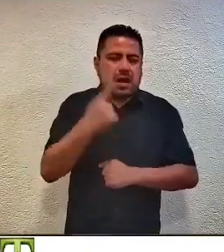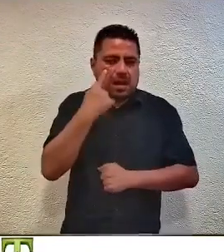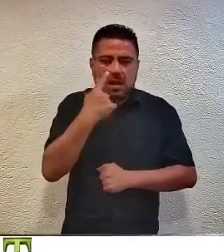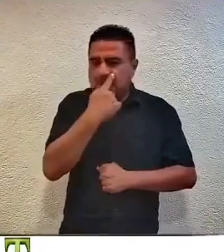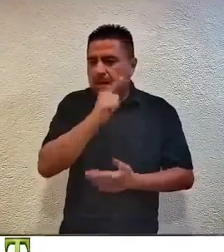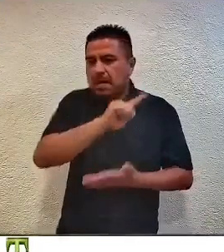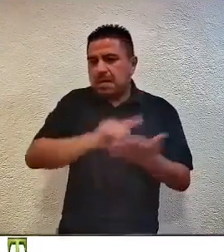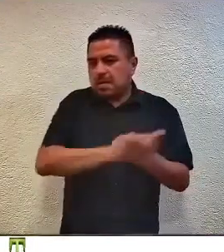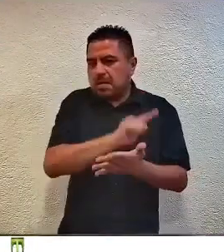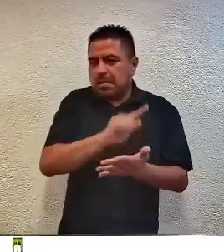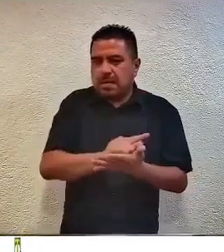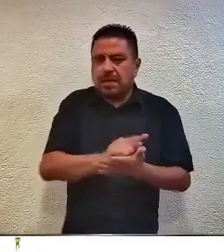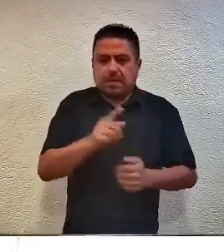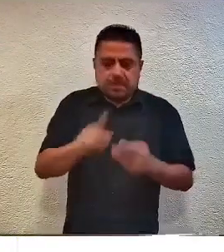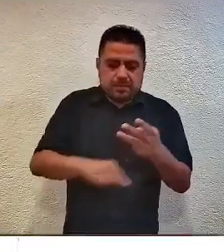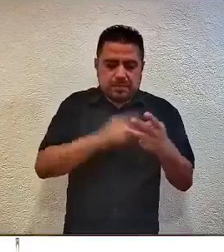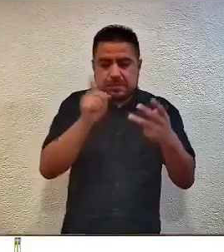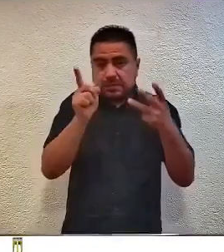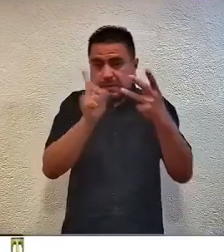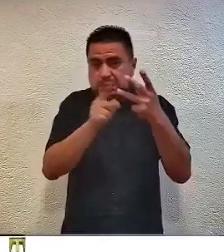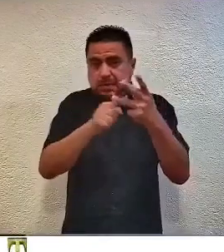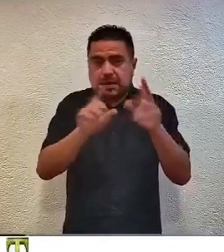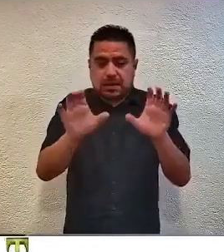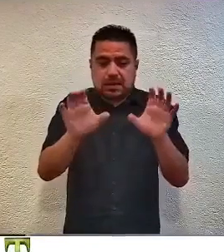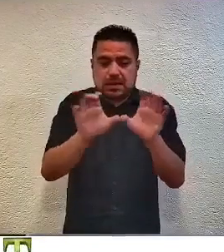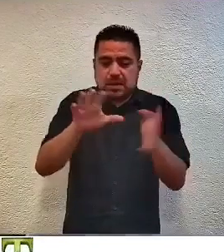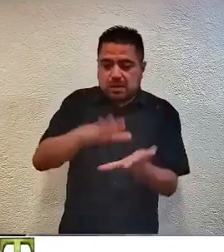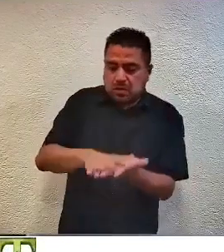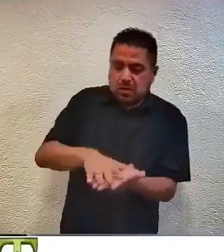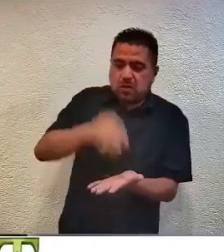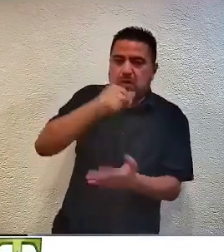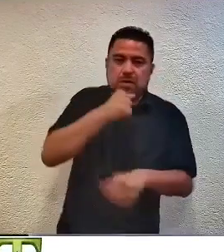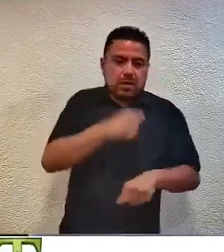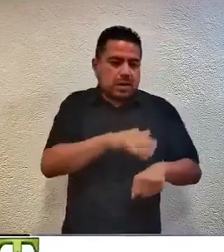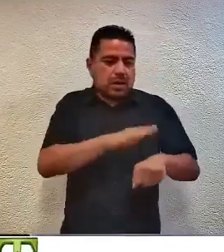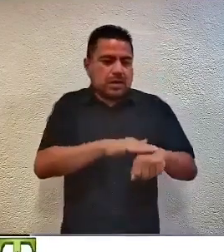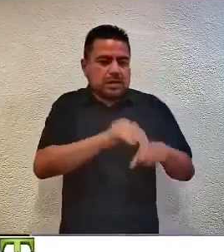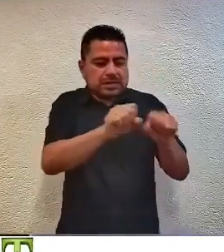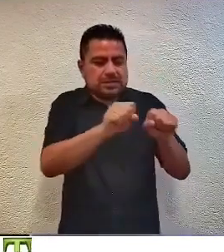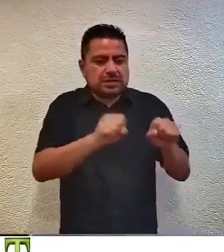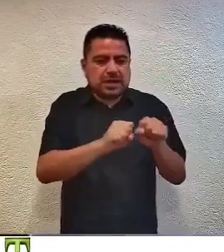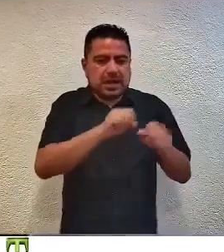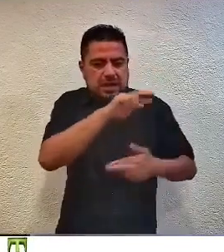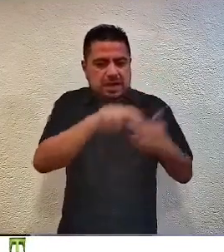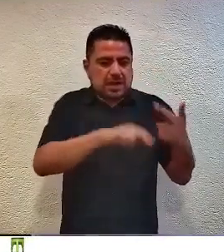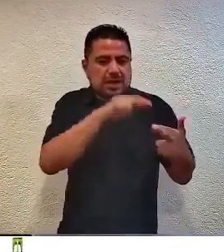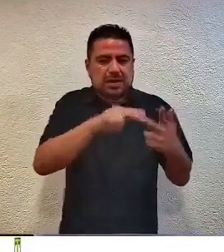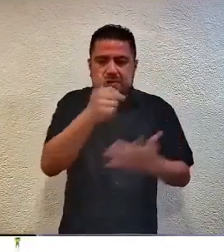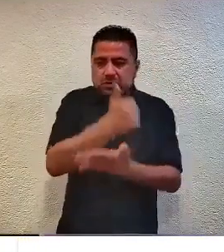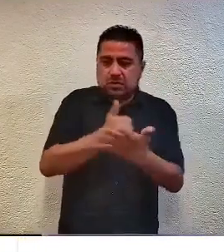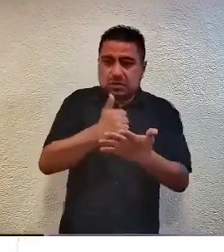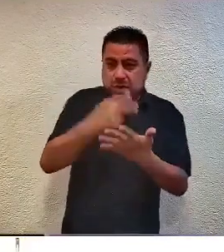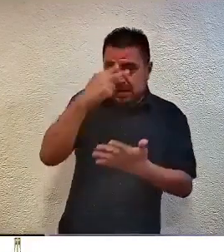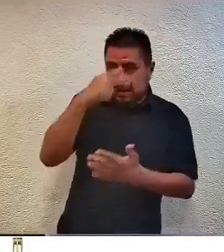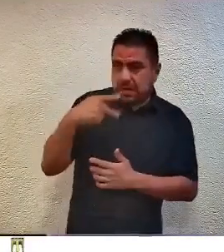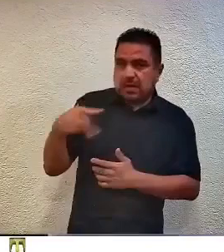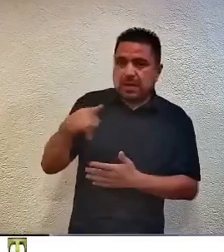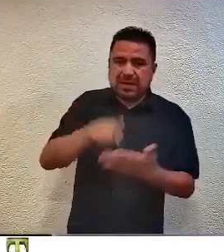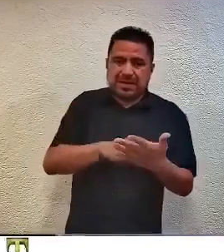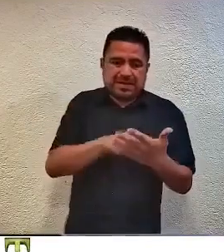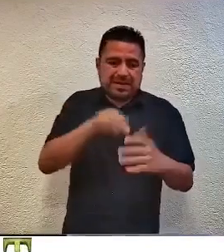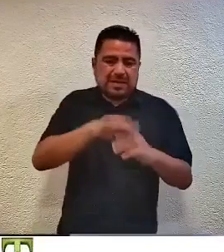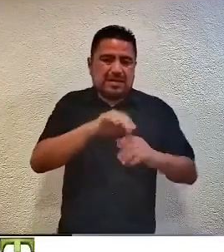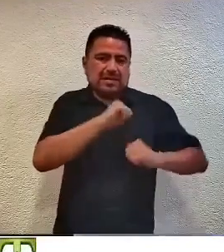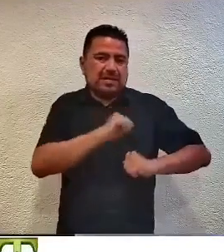ley. Tercero, con copia certificada de la sentencia, notifíquese a la Sala Regional Ciudad de México del Tribunal Electoral del Poder Judicial de